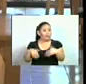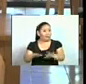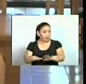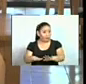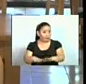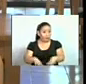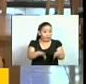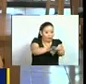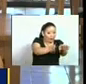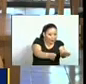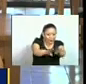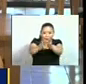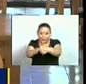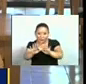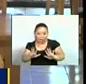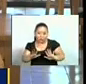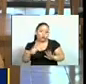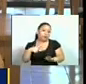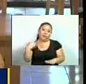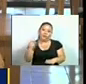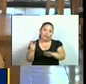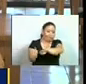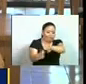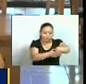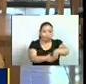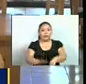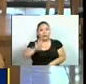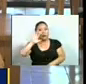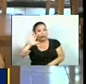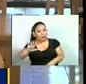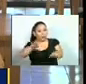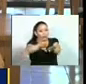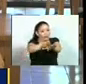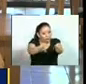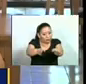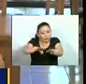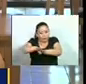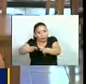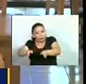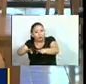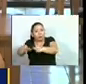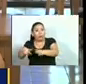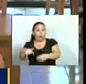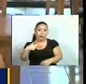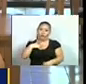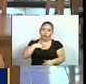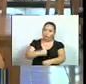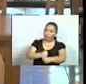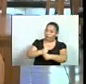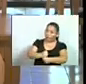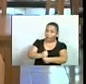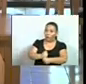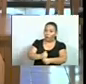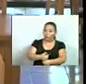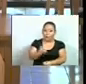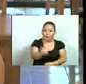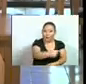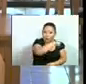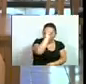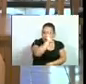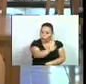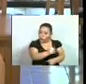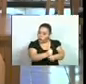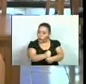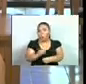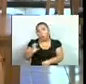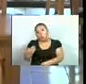voy a ocupar cinco, ¿verdad? Que eso es lo que yo considero conveniente por mi seguridad, por la seguridad de mis empleados